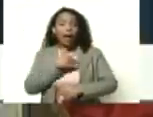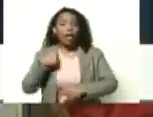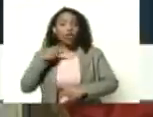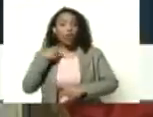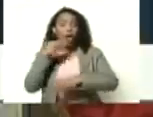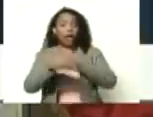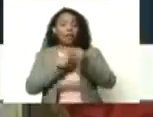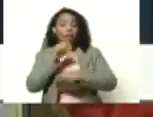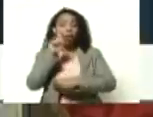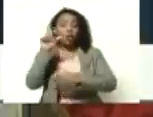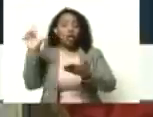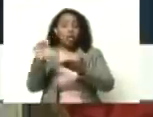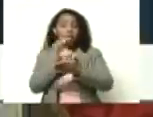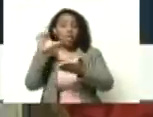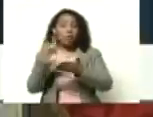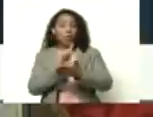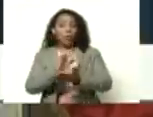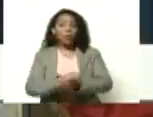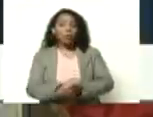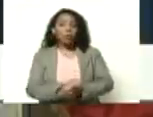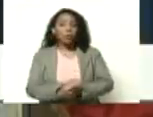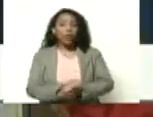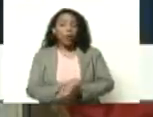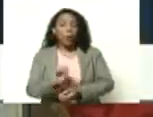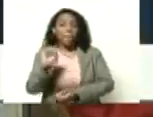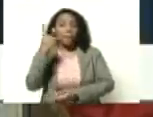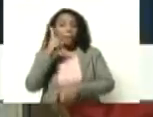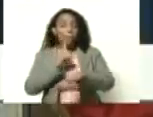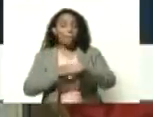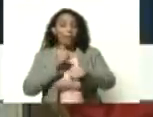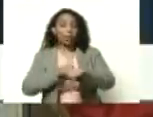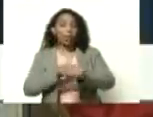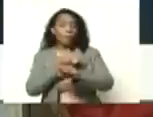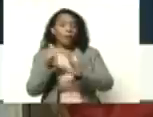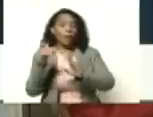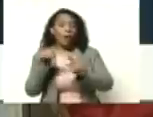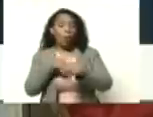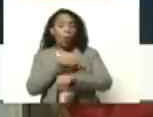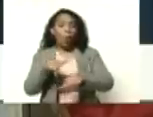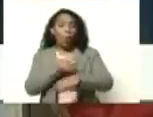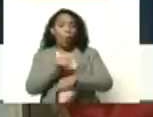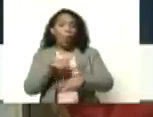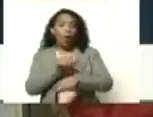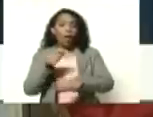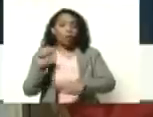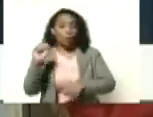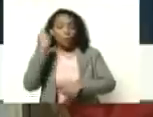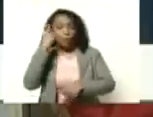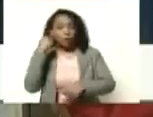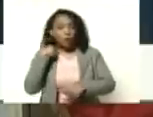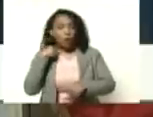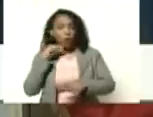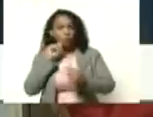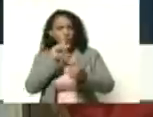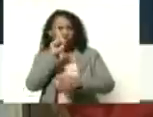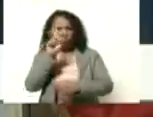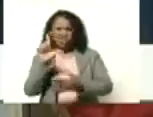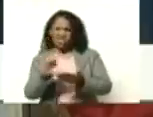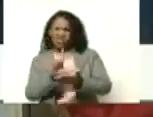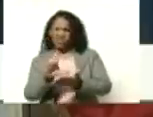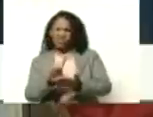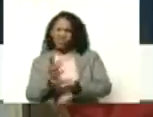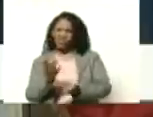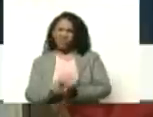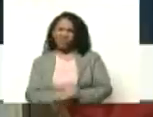diera un libro estos son los primeros minutos la primera media hora de la primera que yo lo interrogó de un libro